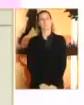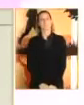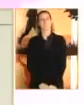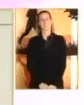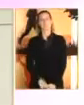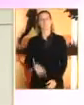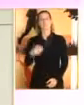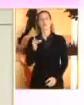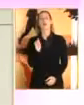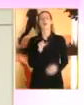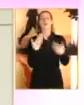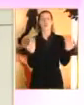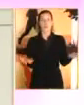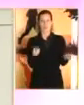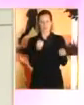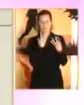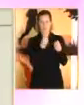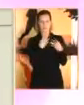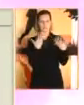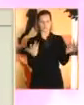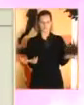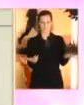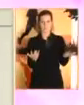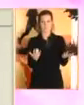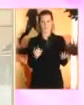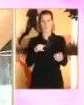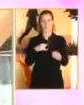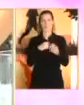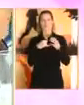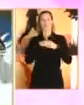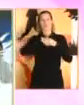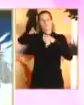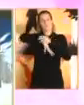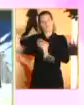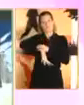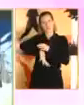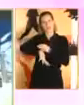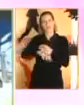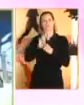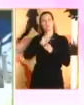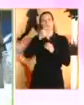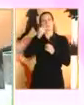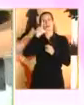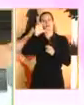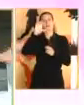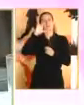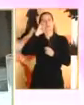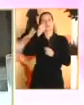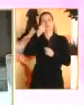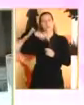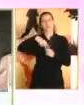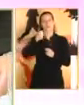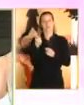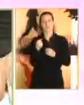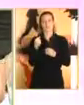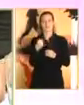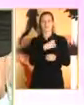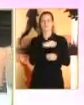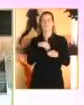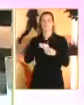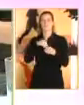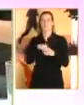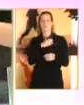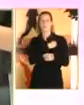Tenemos, a ver, contadme. Pues mira, tenemos raíz de valeriana, espino blanco y flor de espliego. Huele genial aquí, ¿eh? Sí, sobre todo